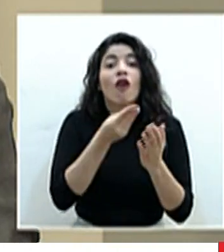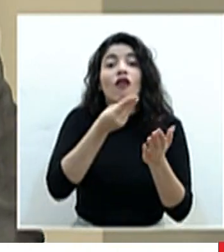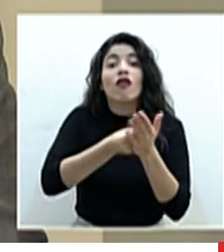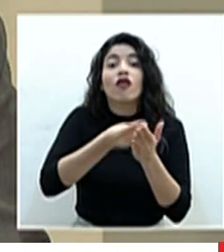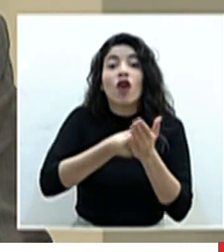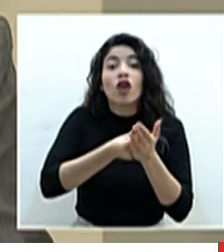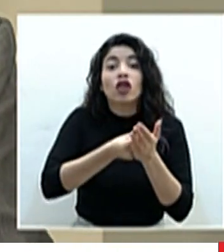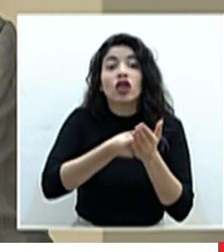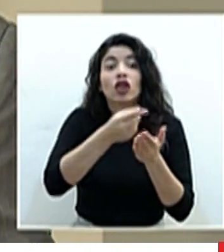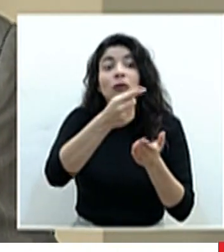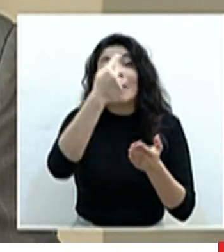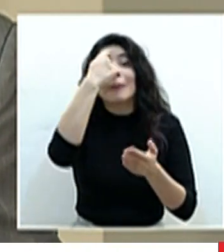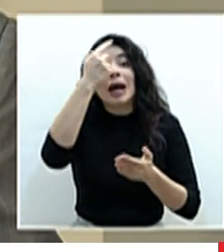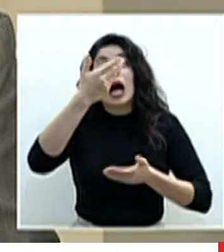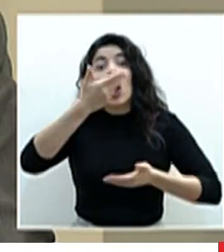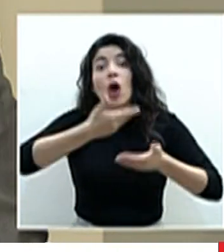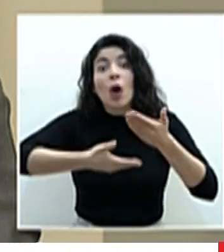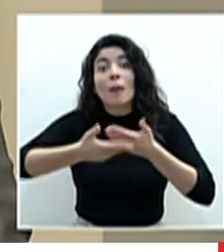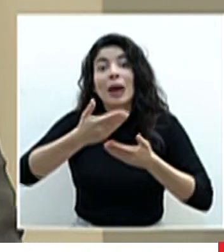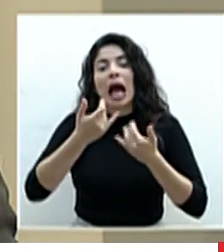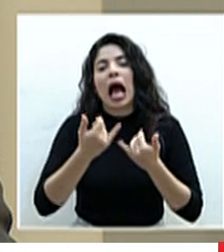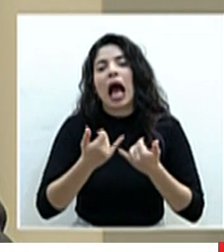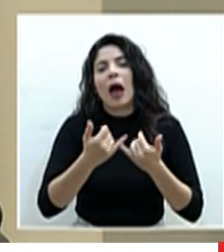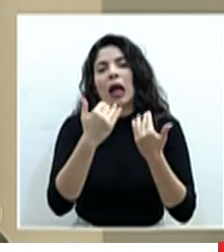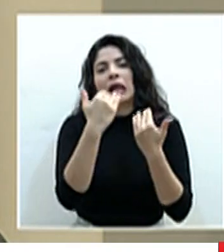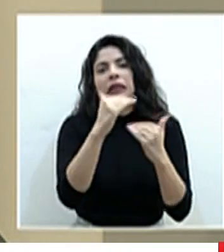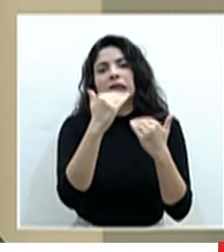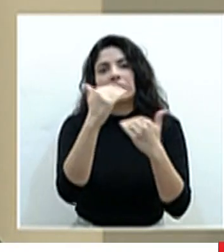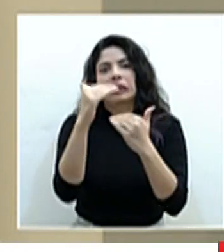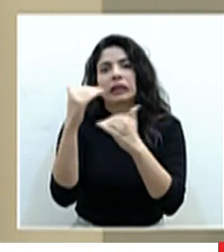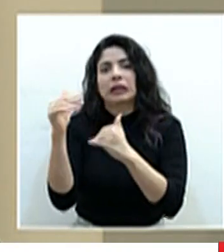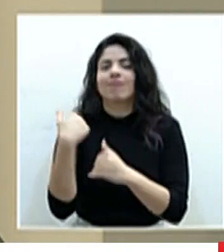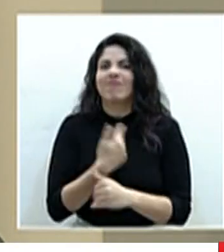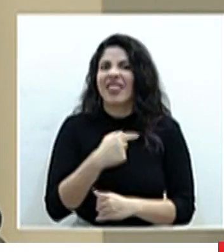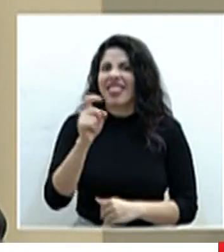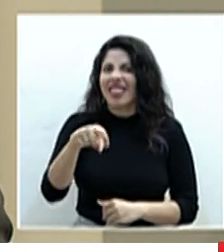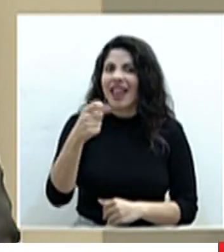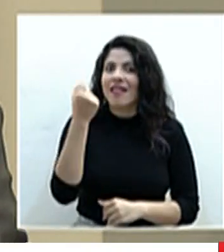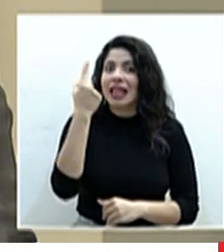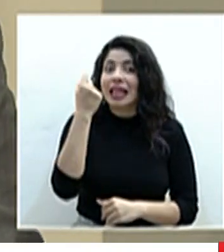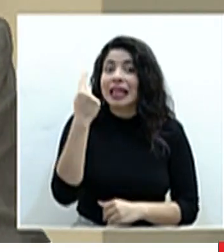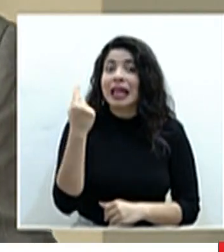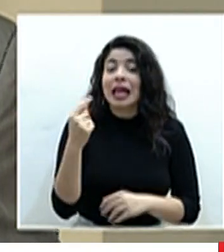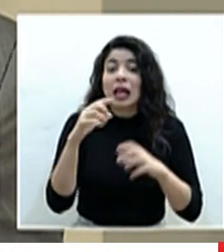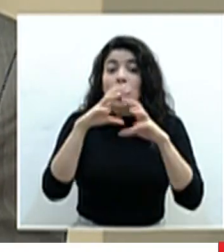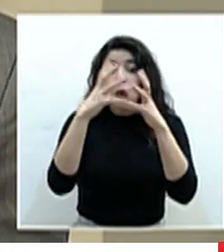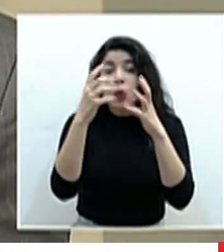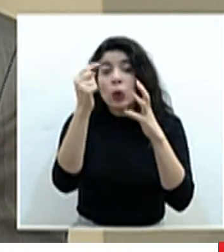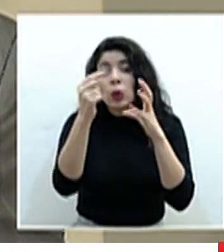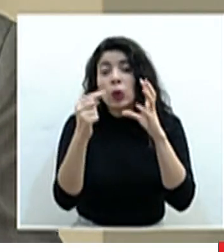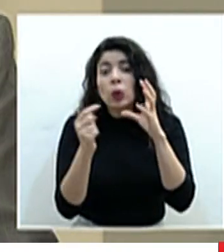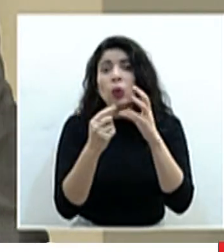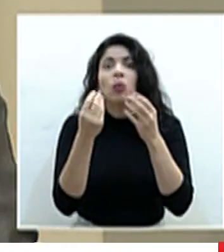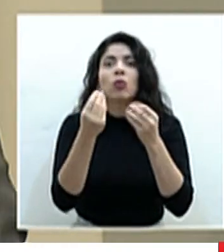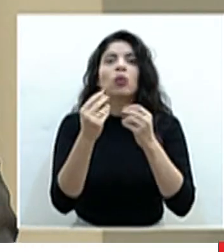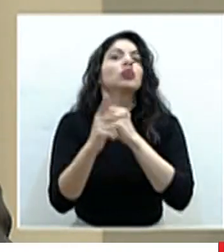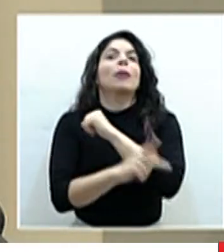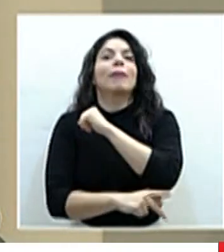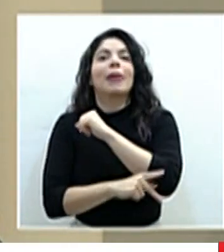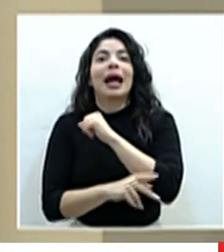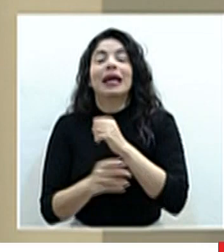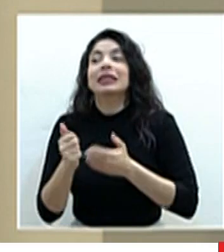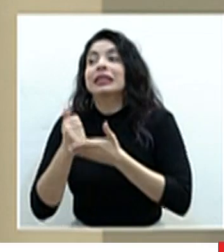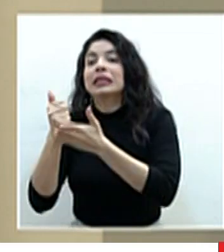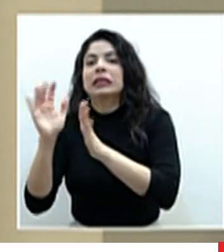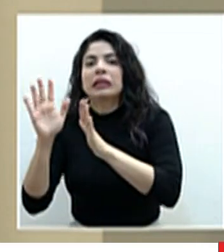de cooperación son en estos momentos limitados. Debemos de comprender que cada país en estos momentos está atendiendo primero